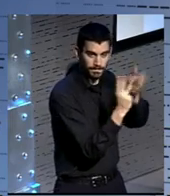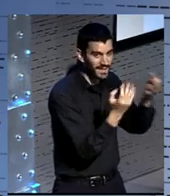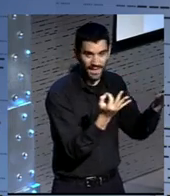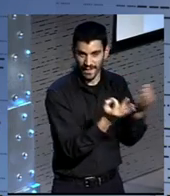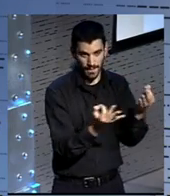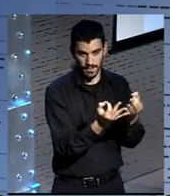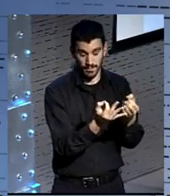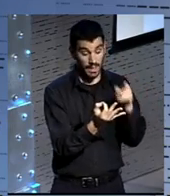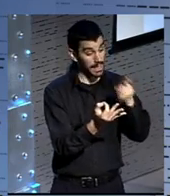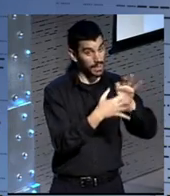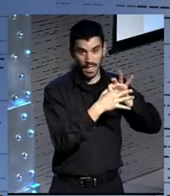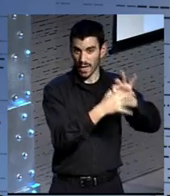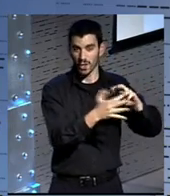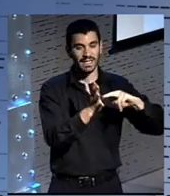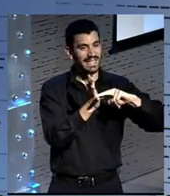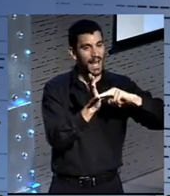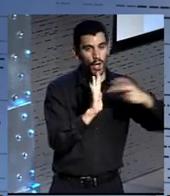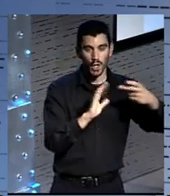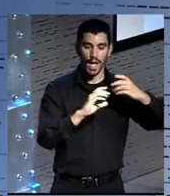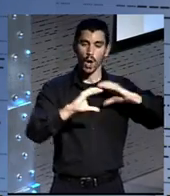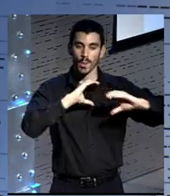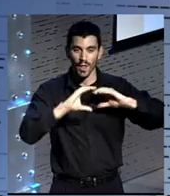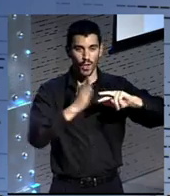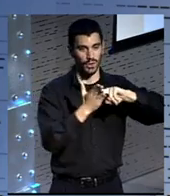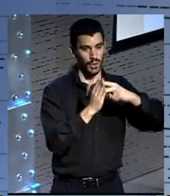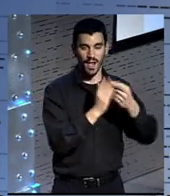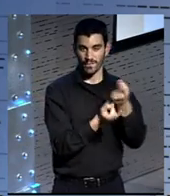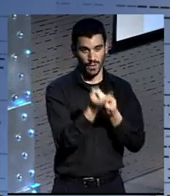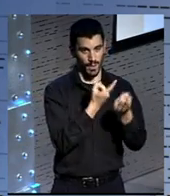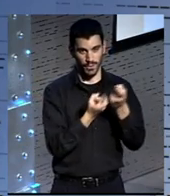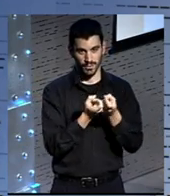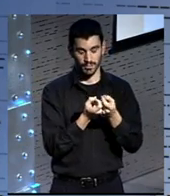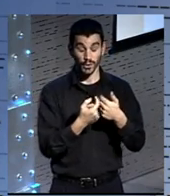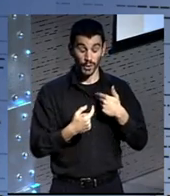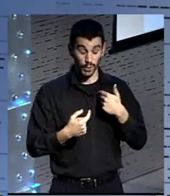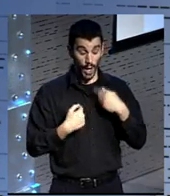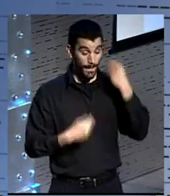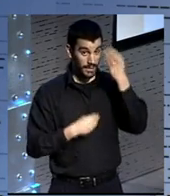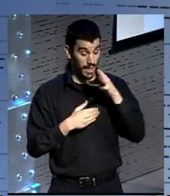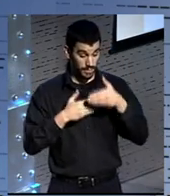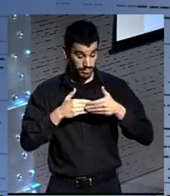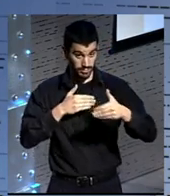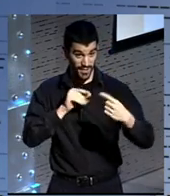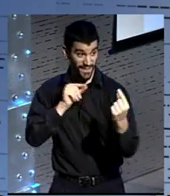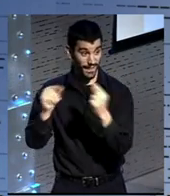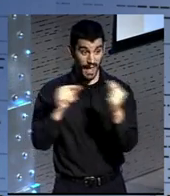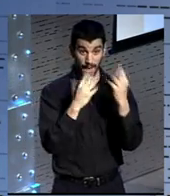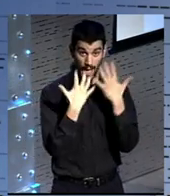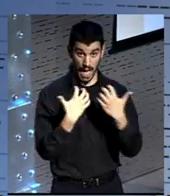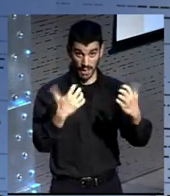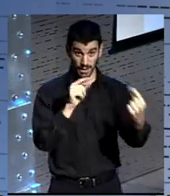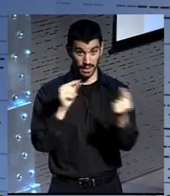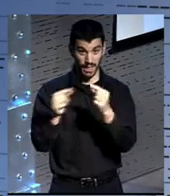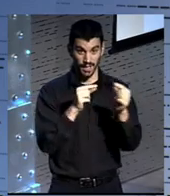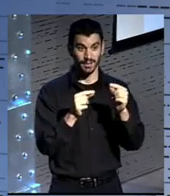tecnologías de la información y de la comunicación. Seguro que el debate que ahora tiene lugar